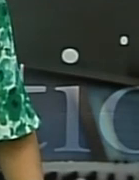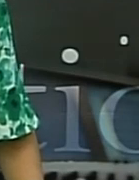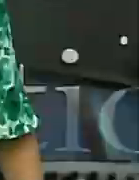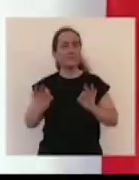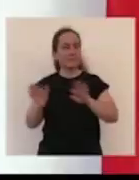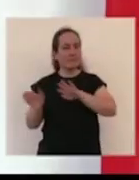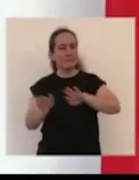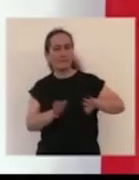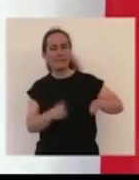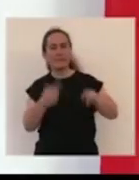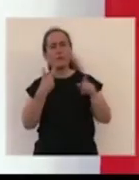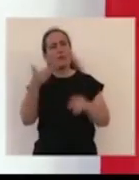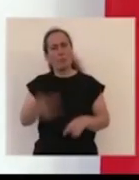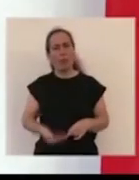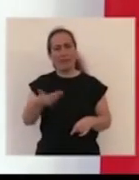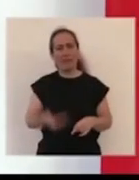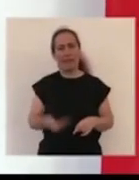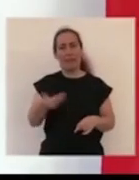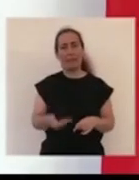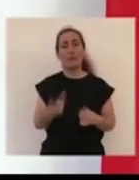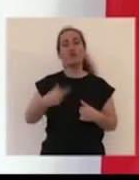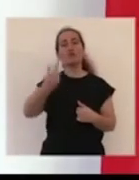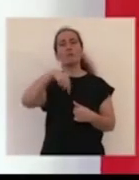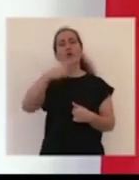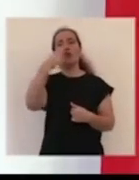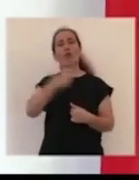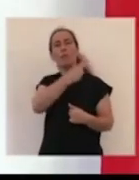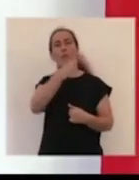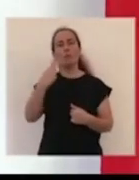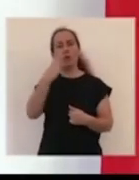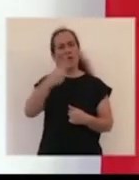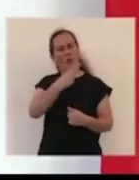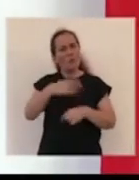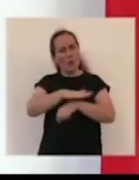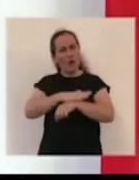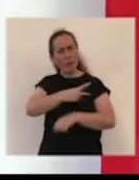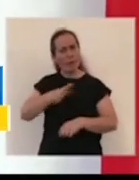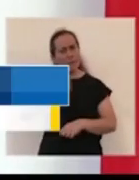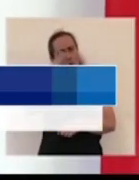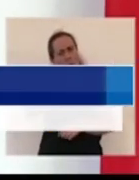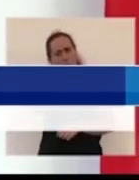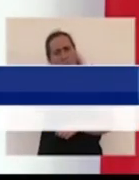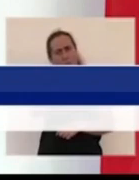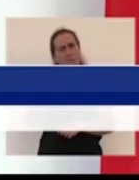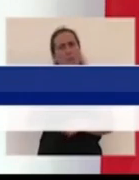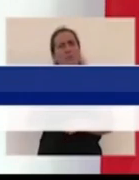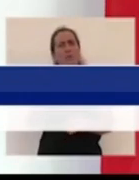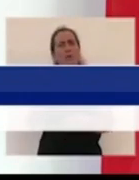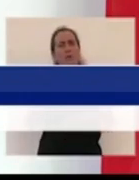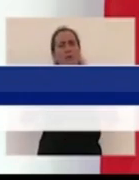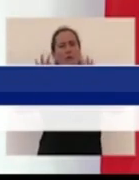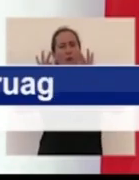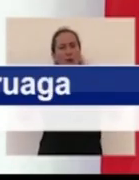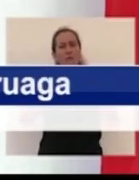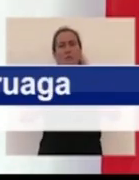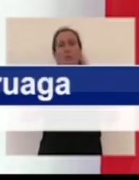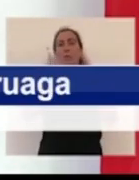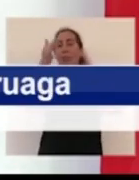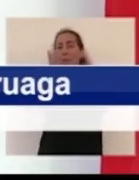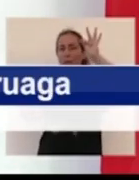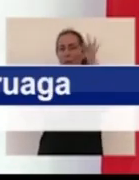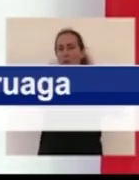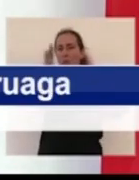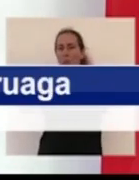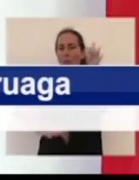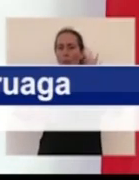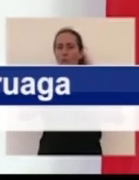detener. Nuestro compromiso, el compromiso del Gobierno de Cantabria, pasa por consignar en los presupuestos generales de la